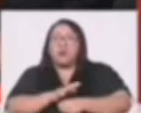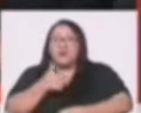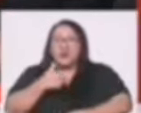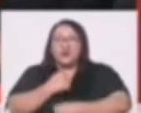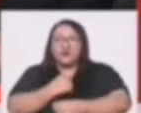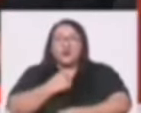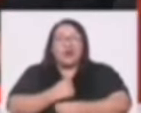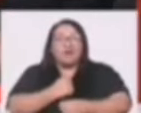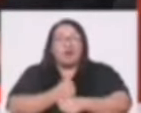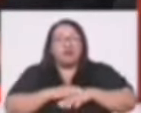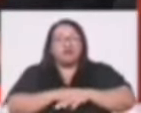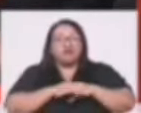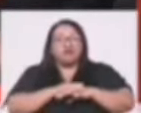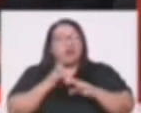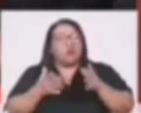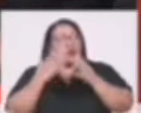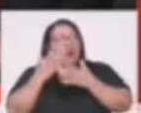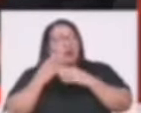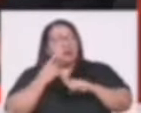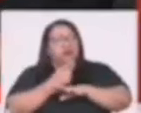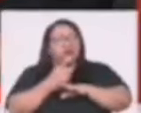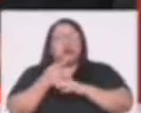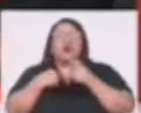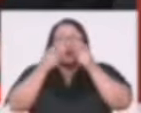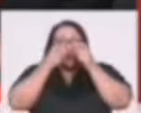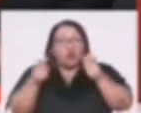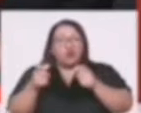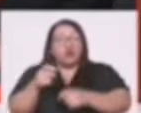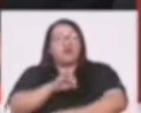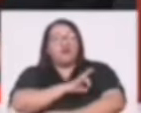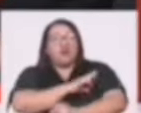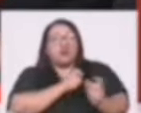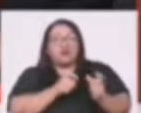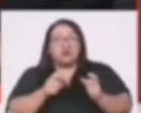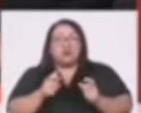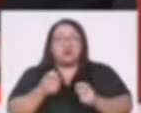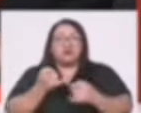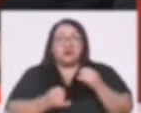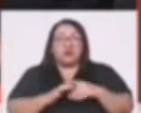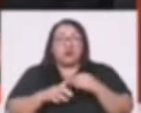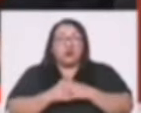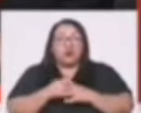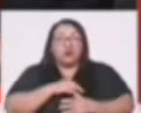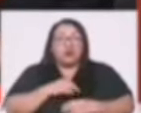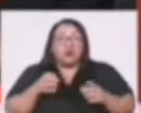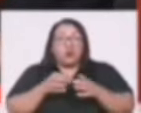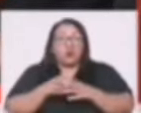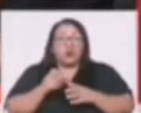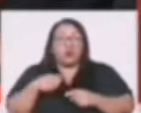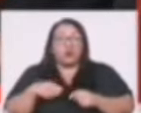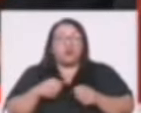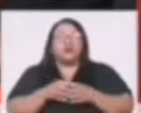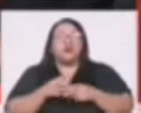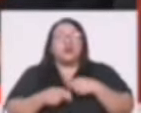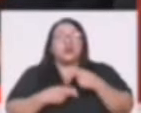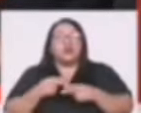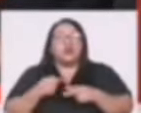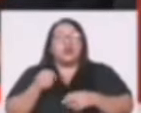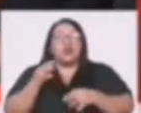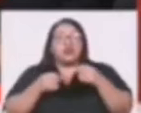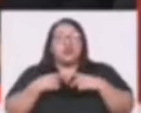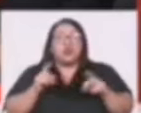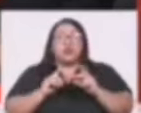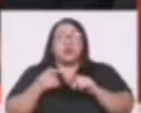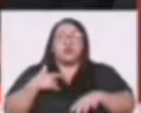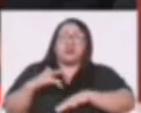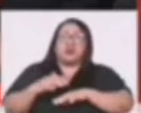una de sus atribuciones, que es la más clara expresión de fiscalización y control político. Finalmente, los aún miembros de la Junta Nacional de Justicia se creen intocables